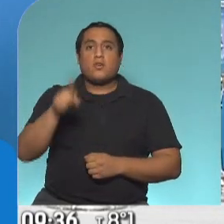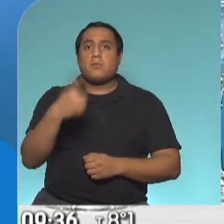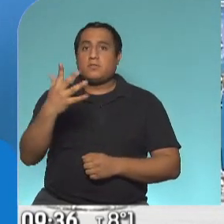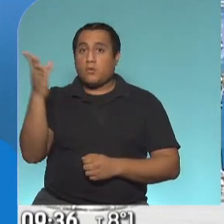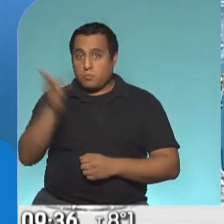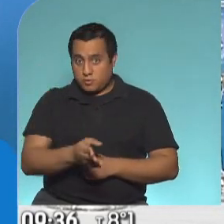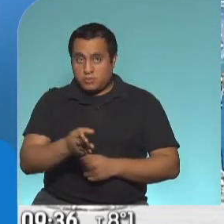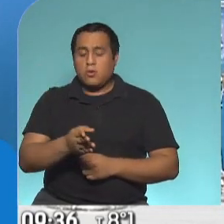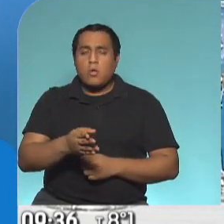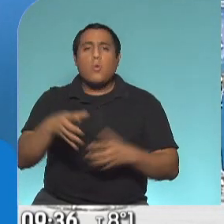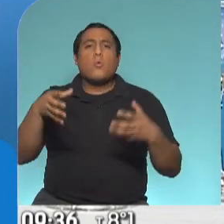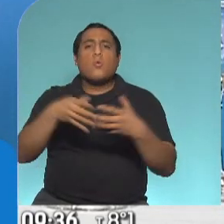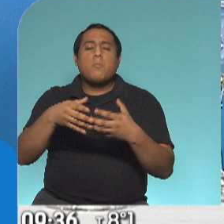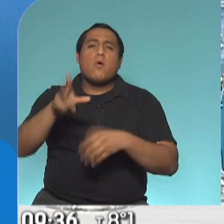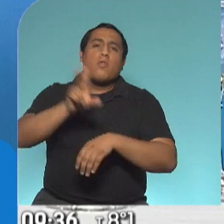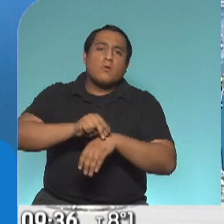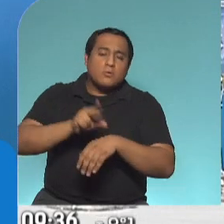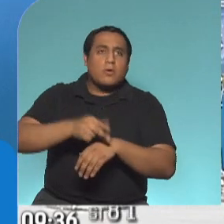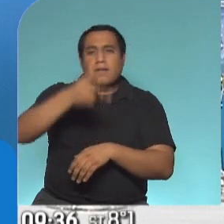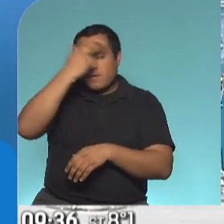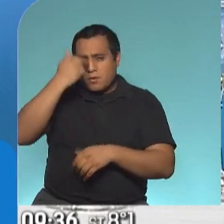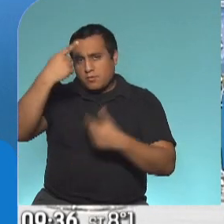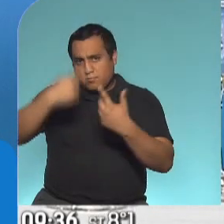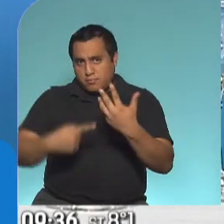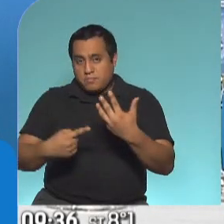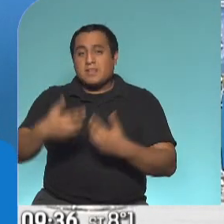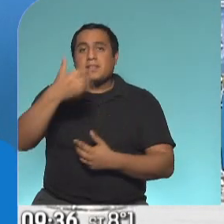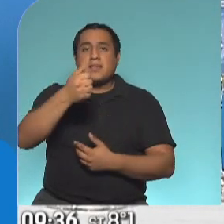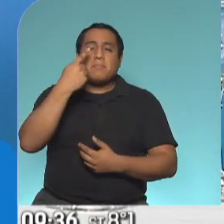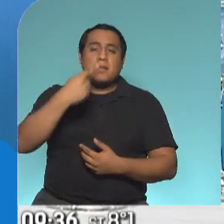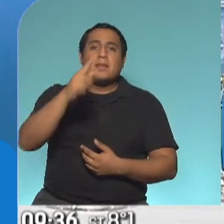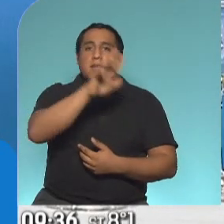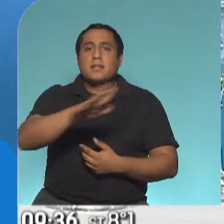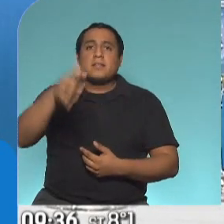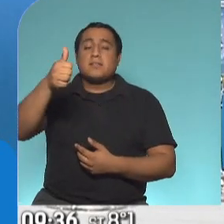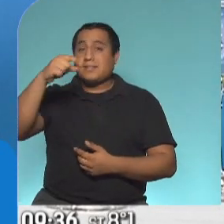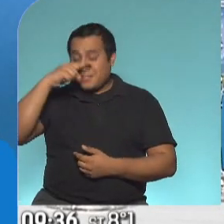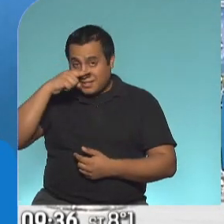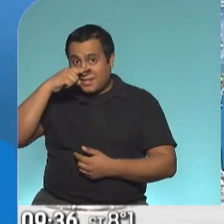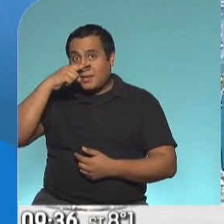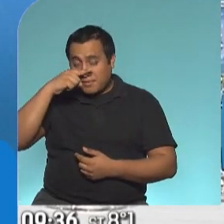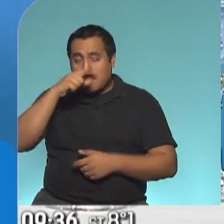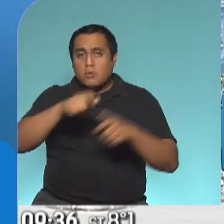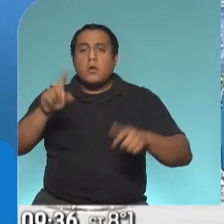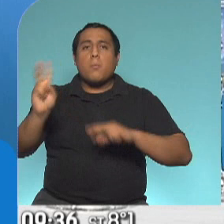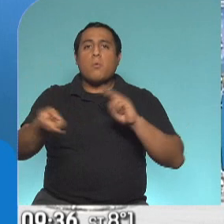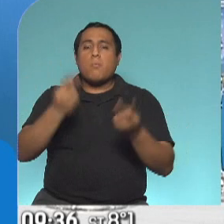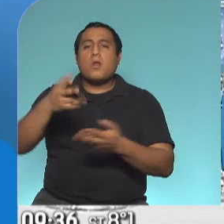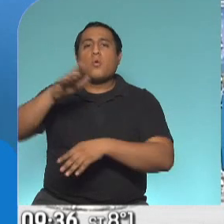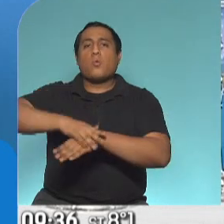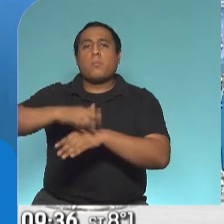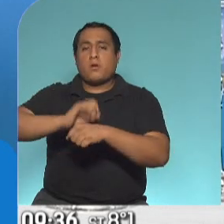% son trabajadores de la salud 6 mil 567 son las personas que han fallecido por